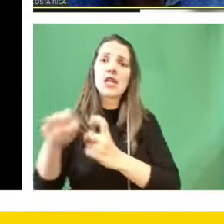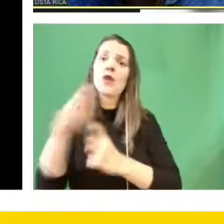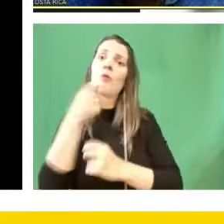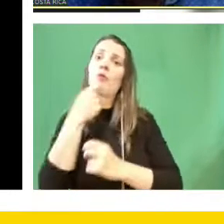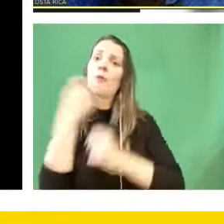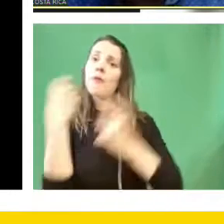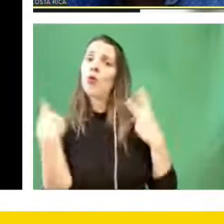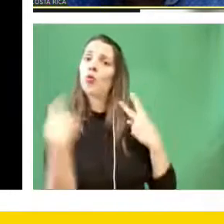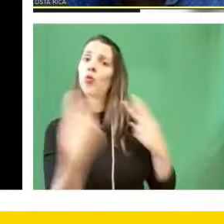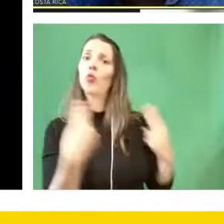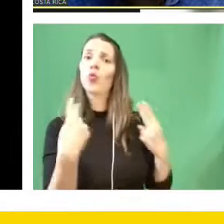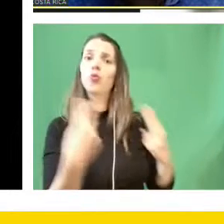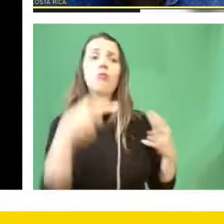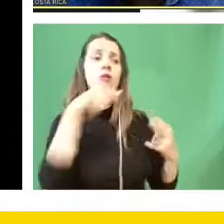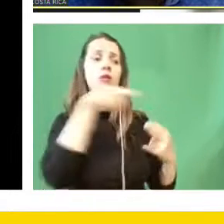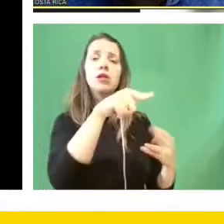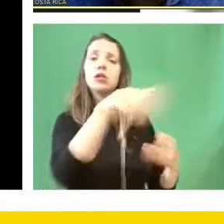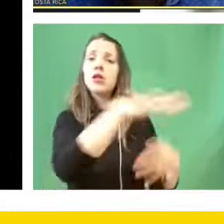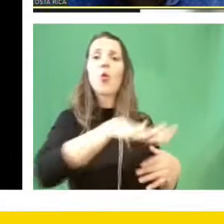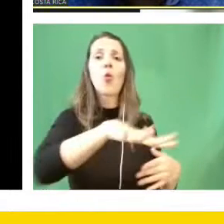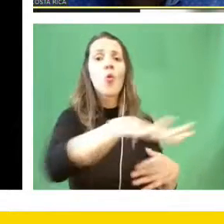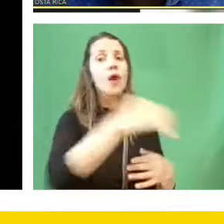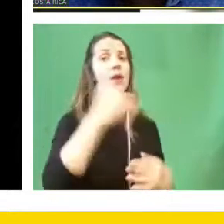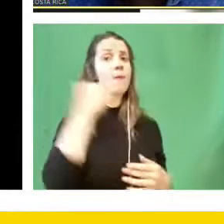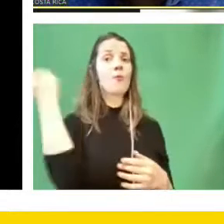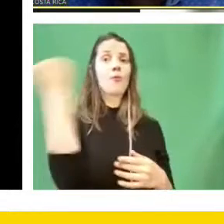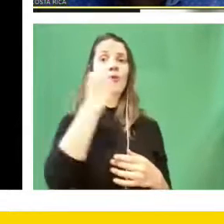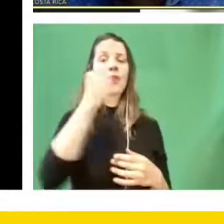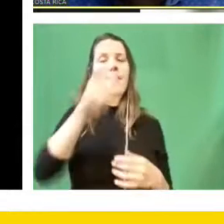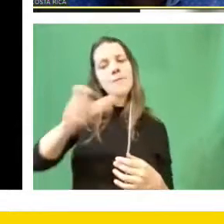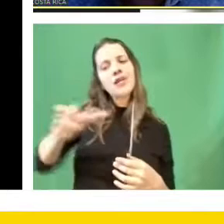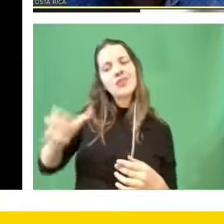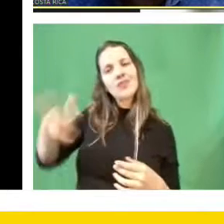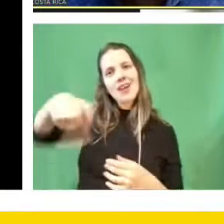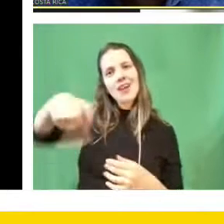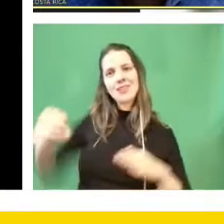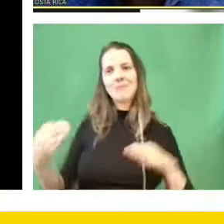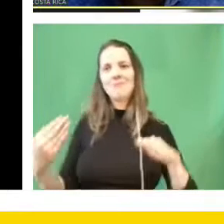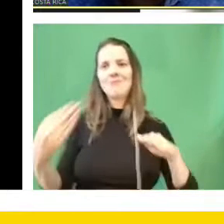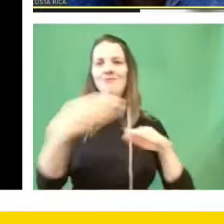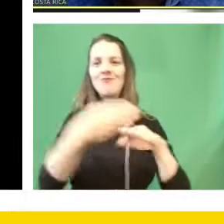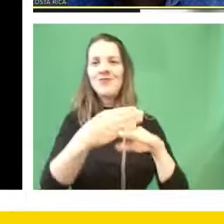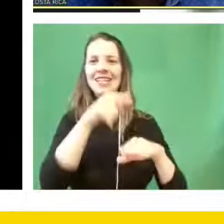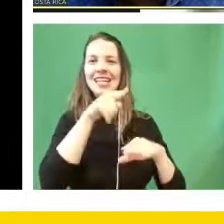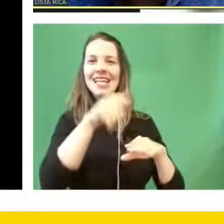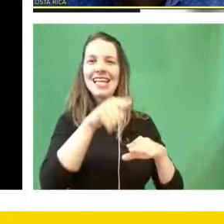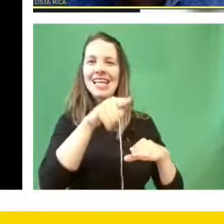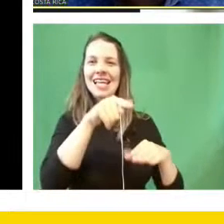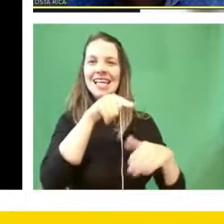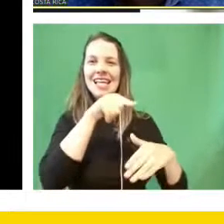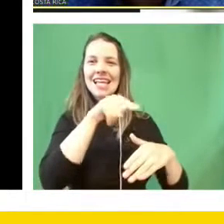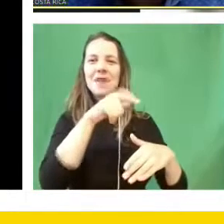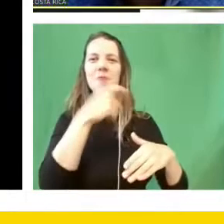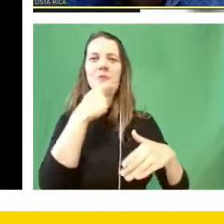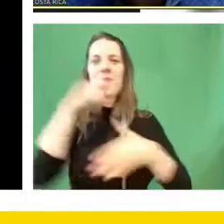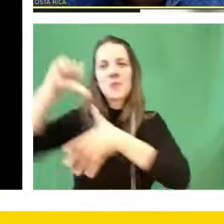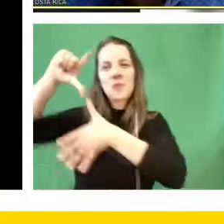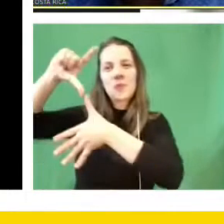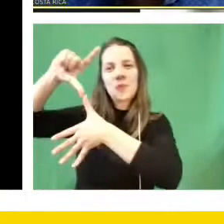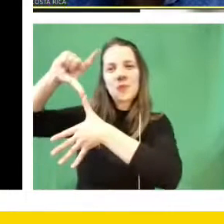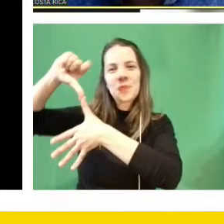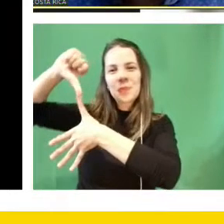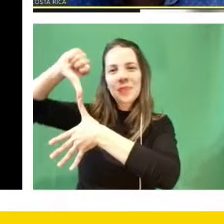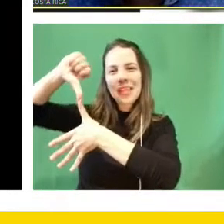importante. Bueno, pues como les dije, ese puntito pequeñito es nuestro país, chiquitito, muy rico, muy lindo, y están bienvenidos y